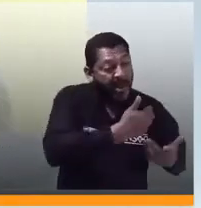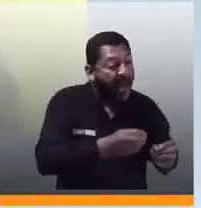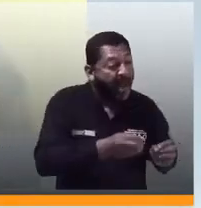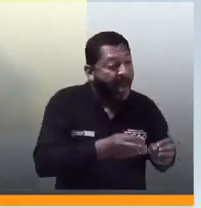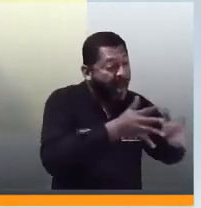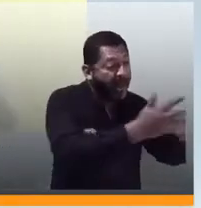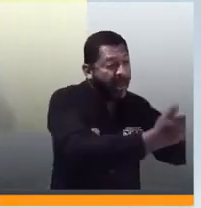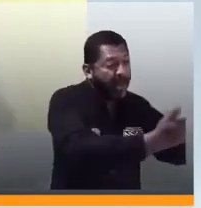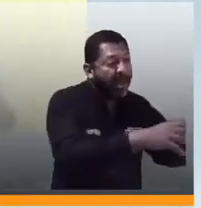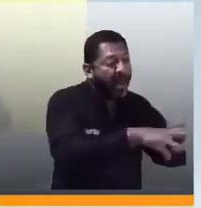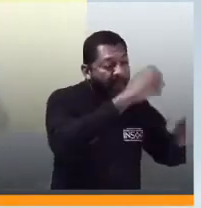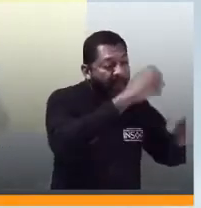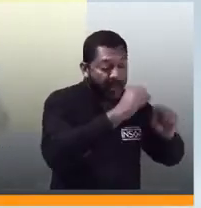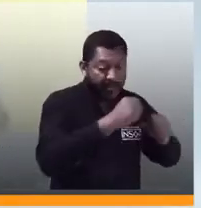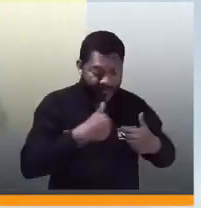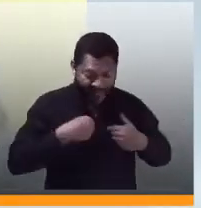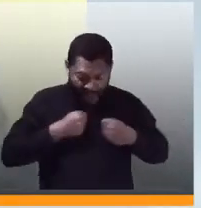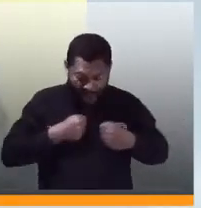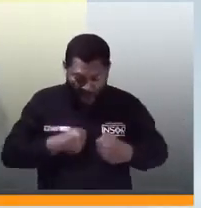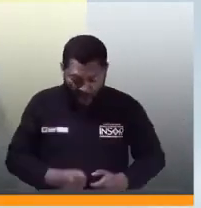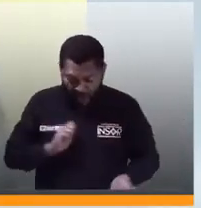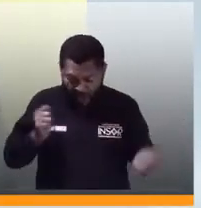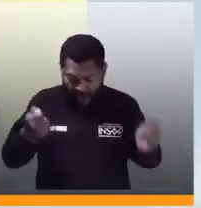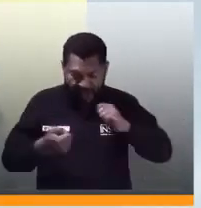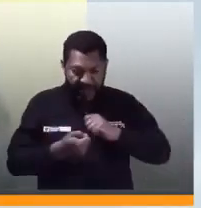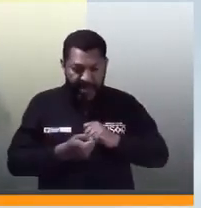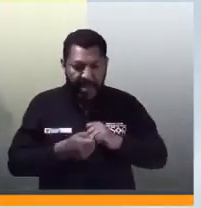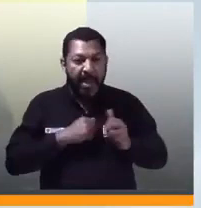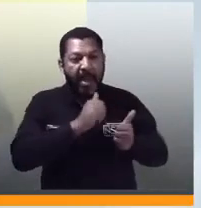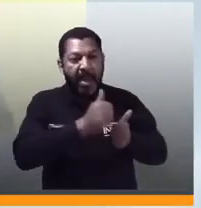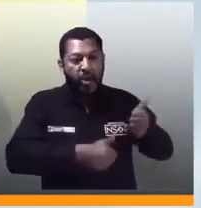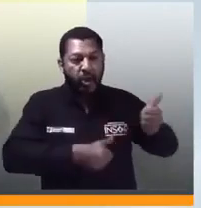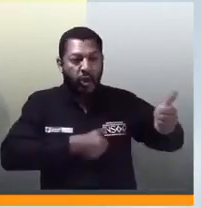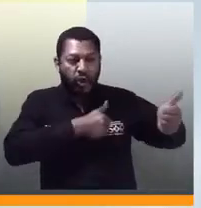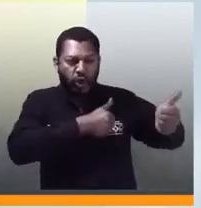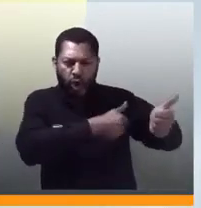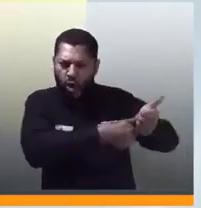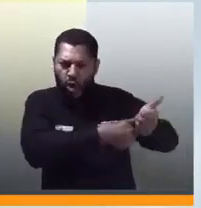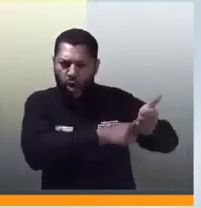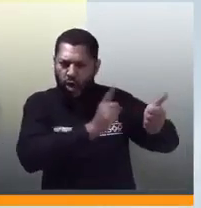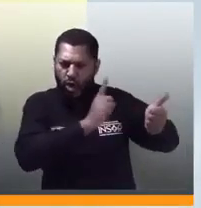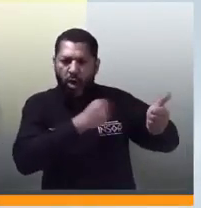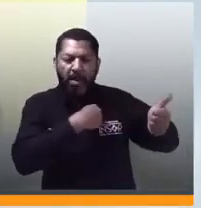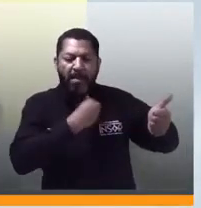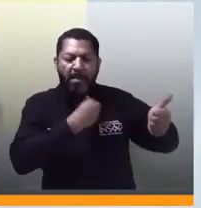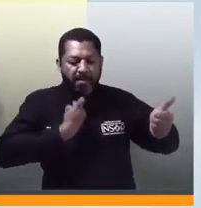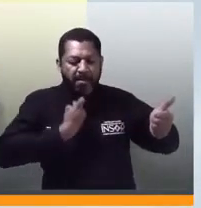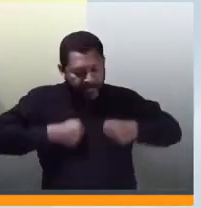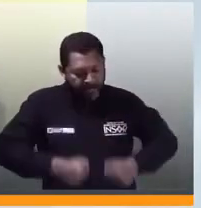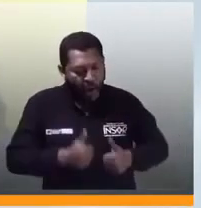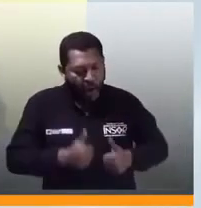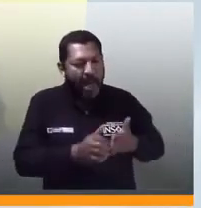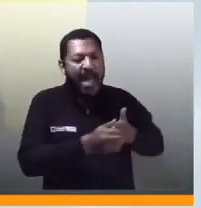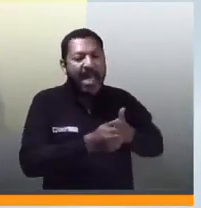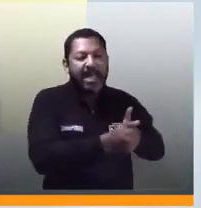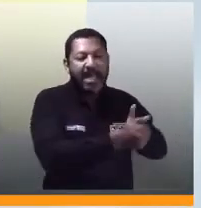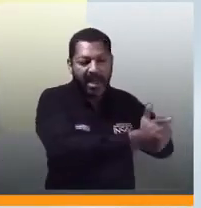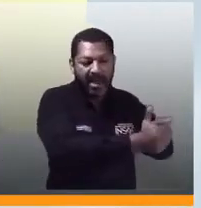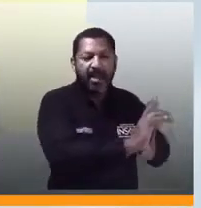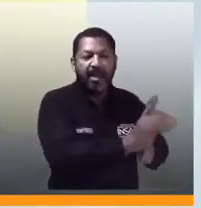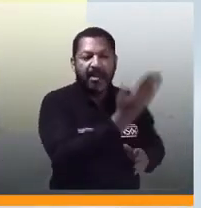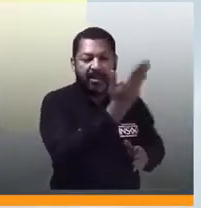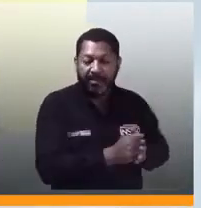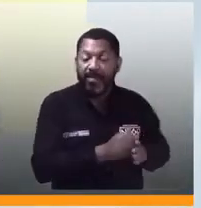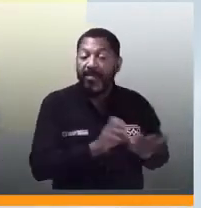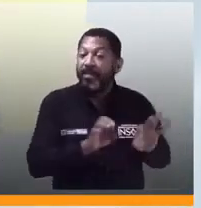profesor lo que cambia es el rol, cambia un rol de tutor a un rol de guía, y por lo tanto es